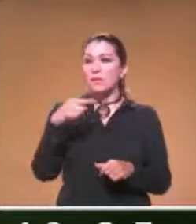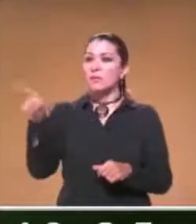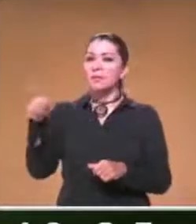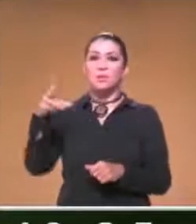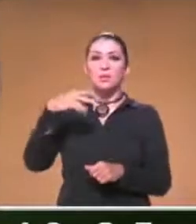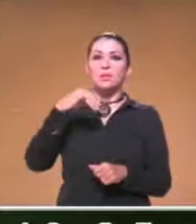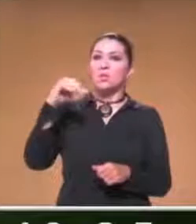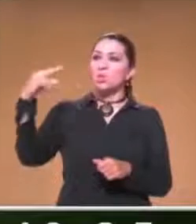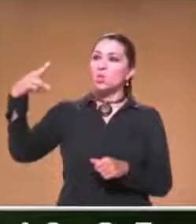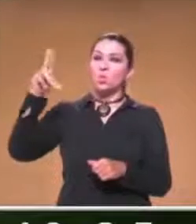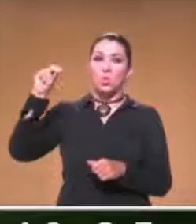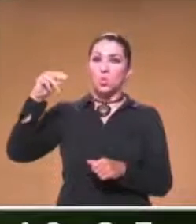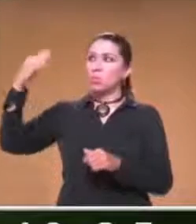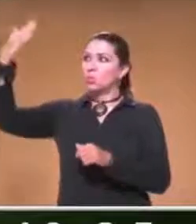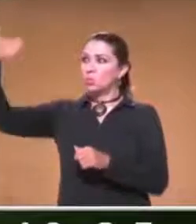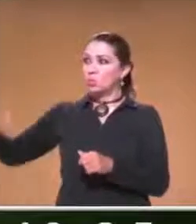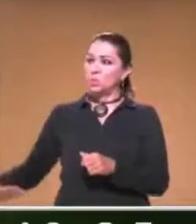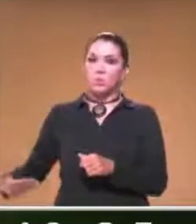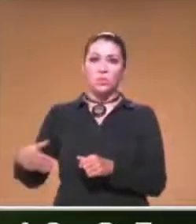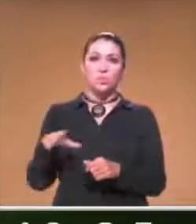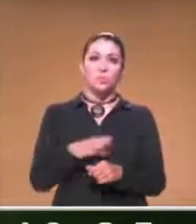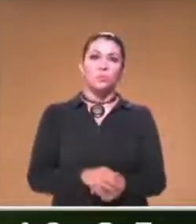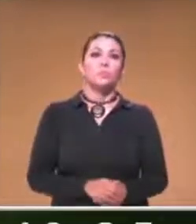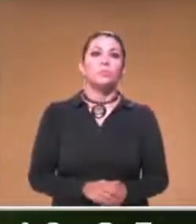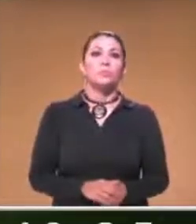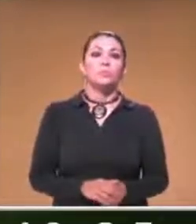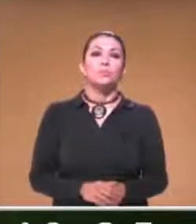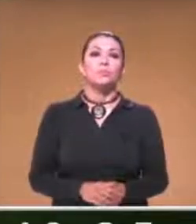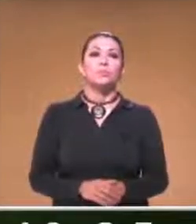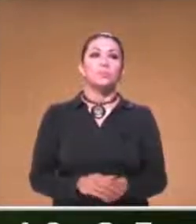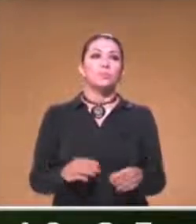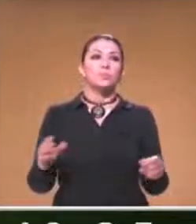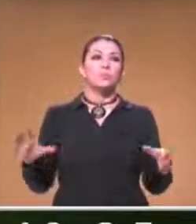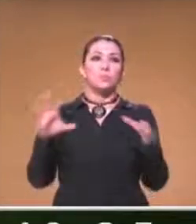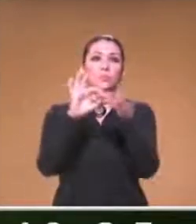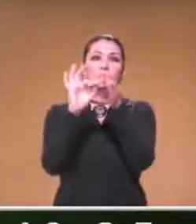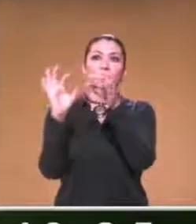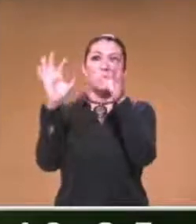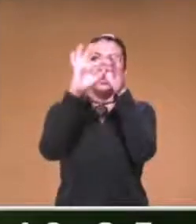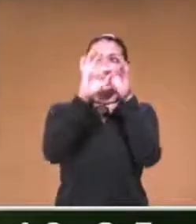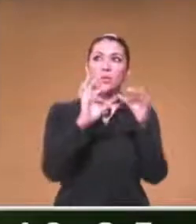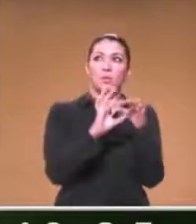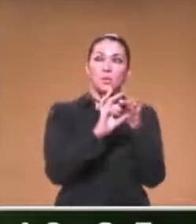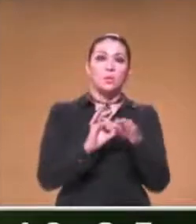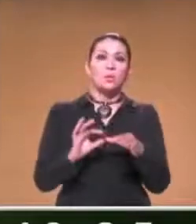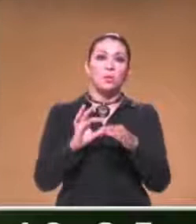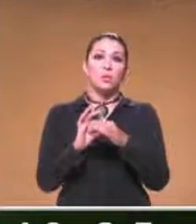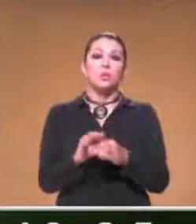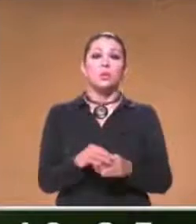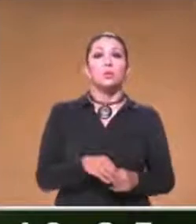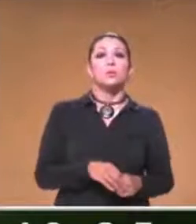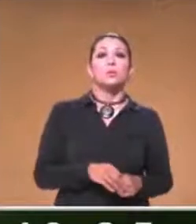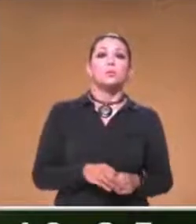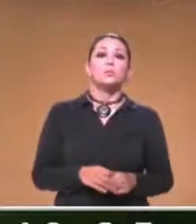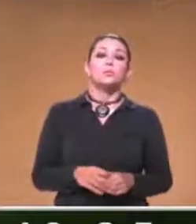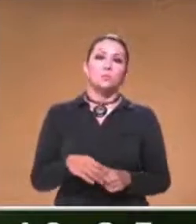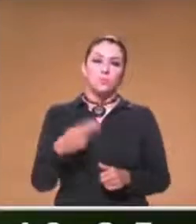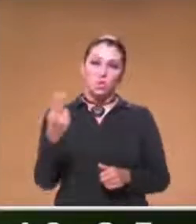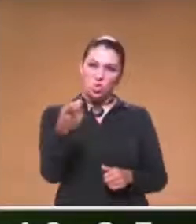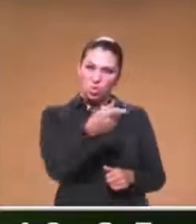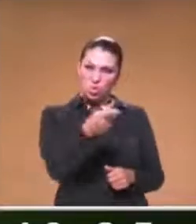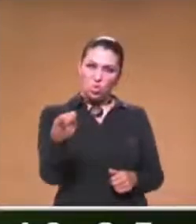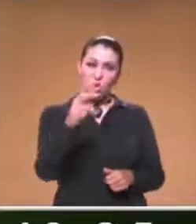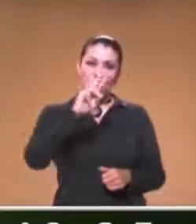forma completa. La conjugación para el pronombre you, sería you are.